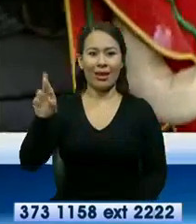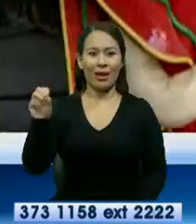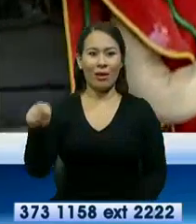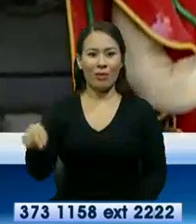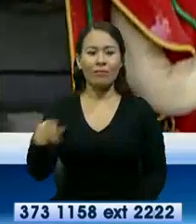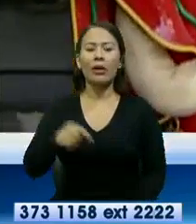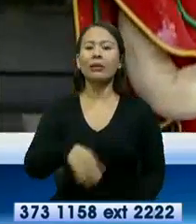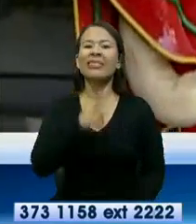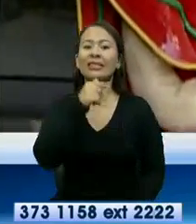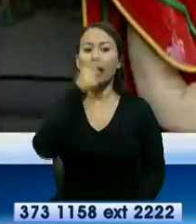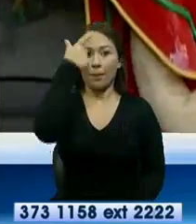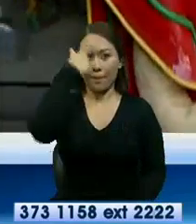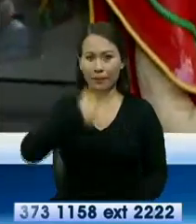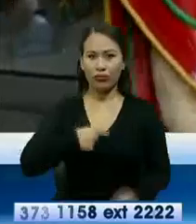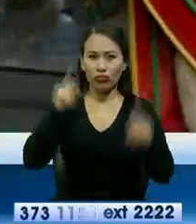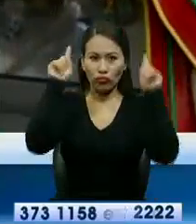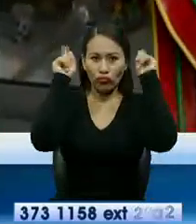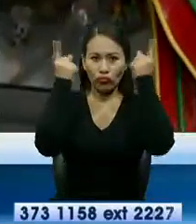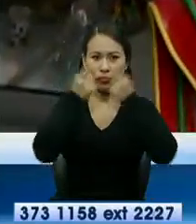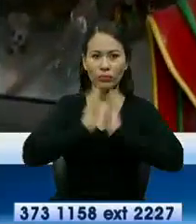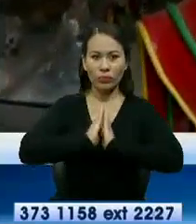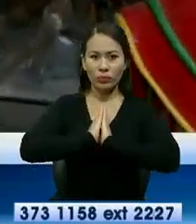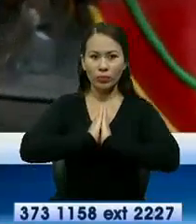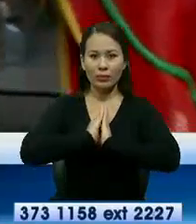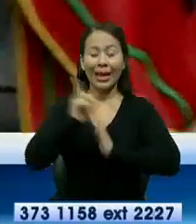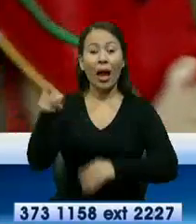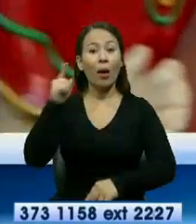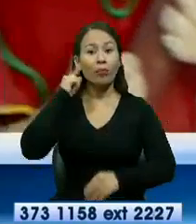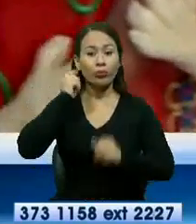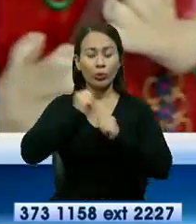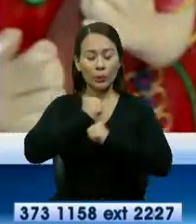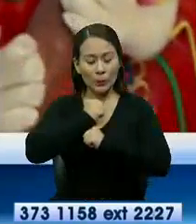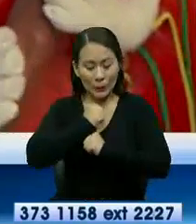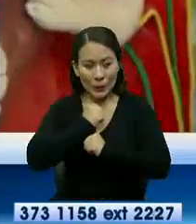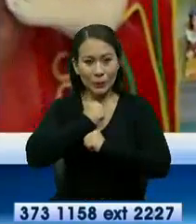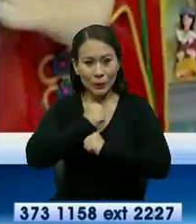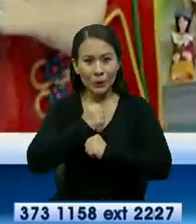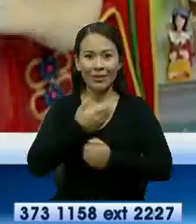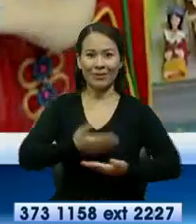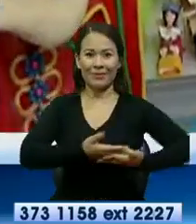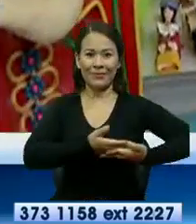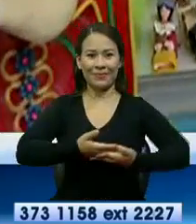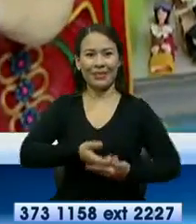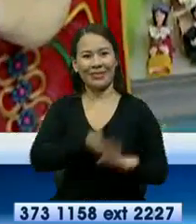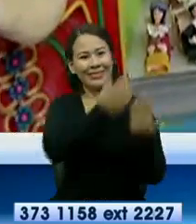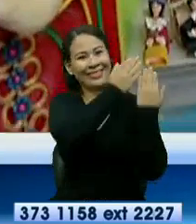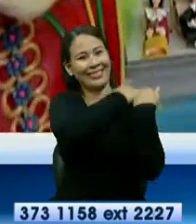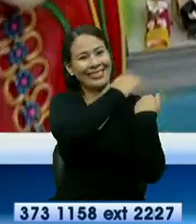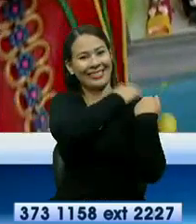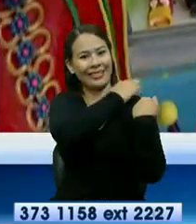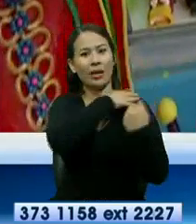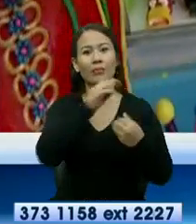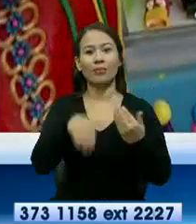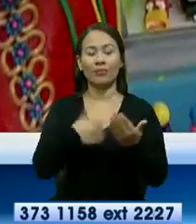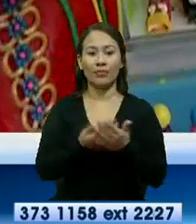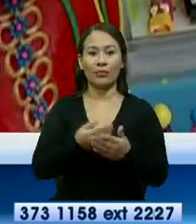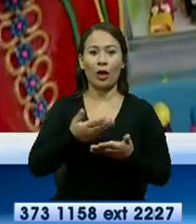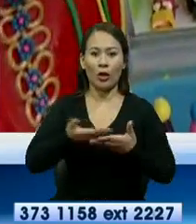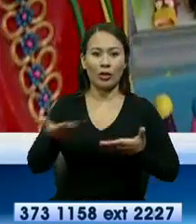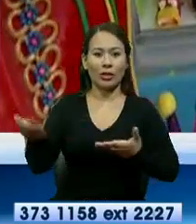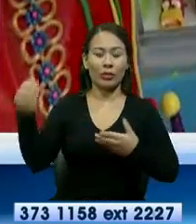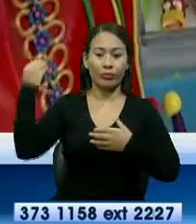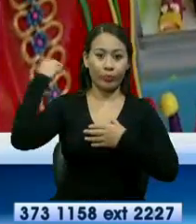que antes le decían el capariche Y acá es la mujer indígena con su bebé y cargado su sus